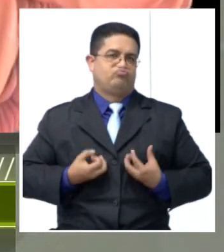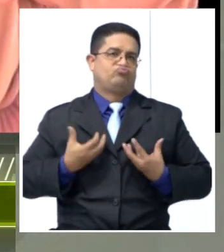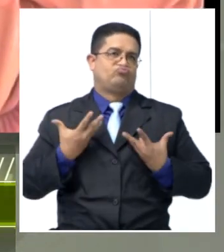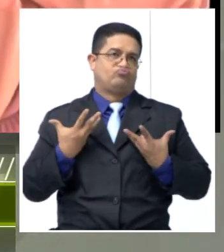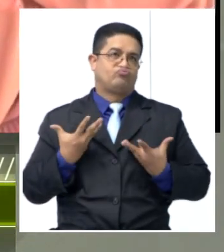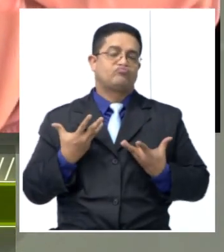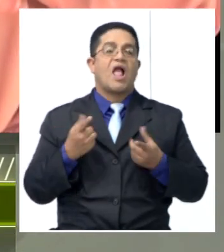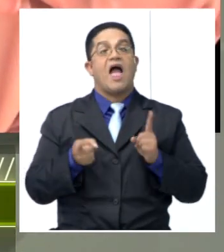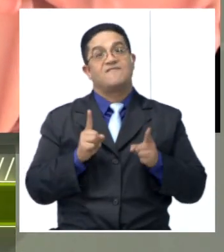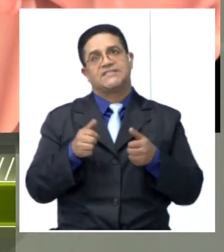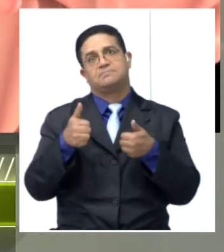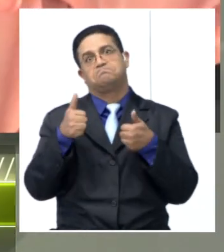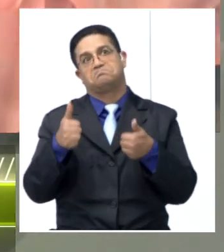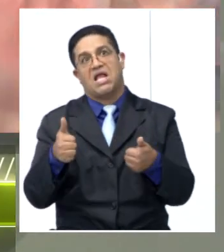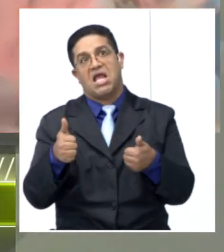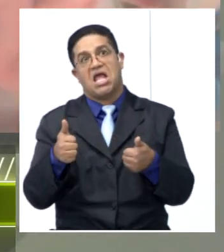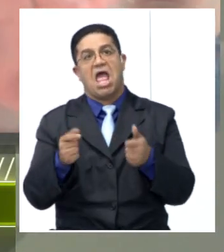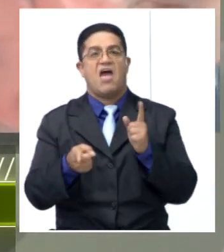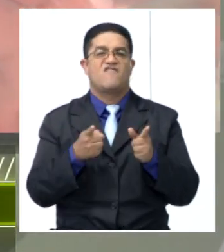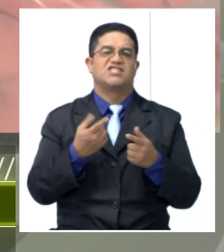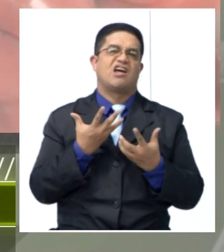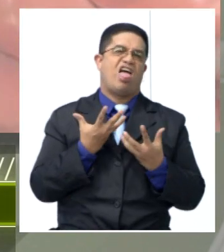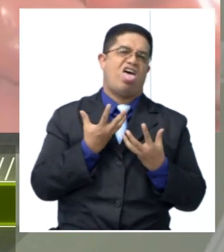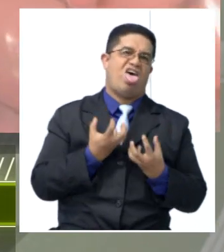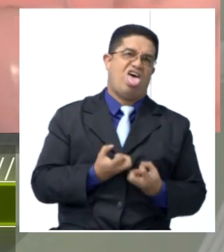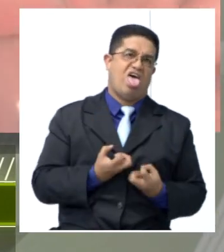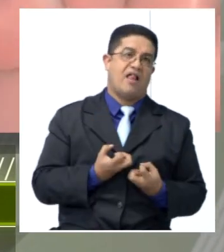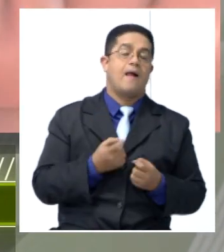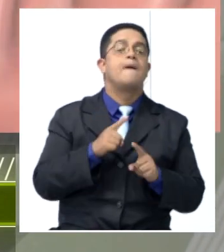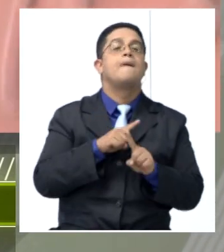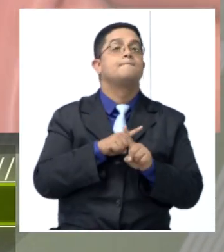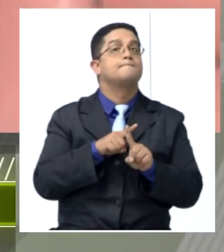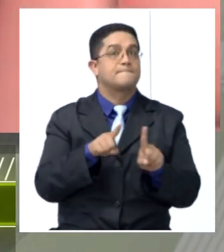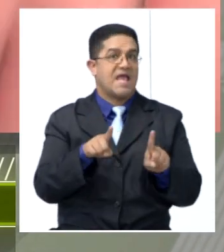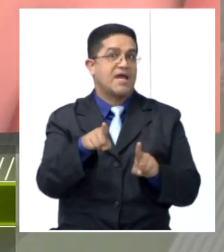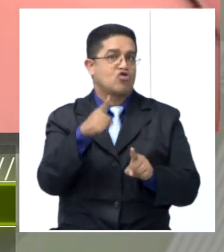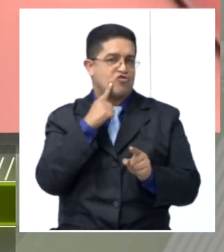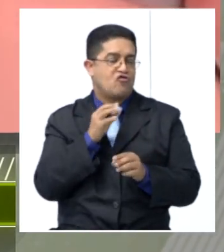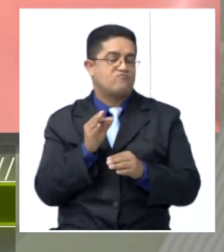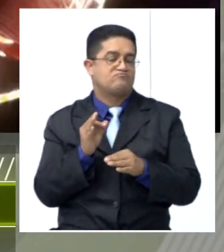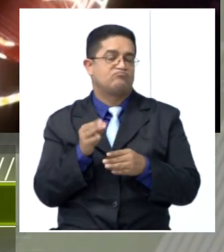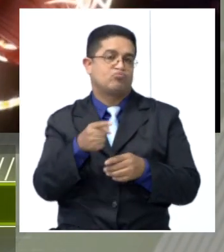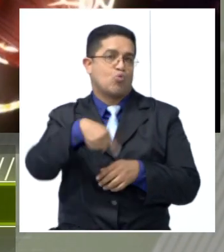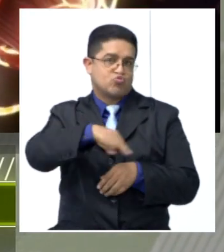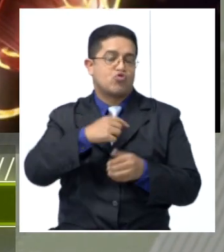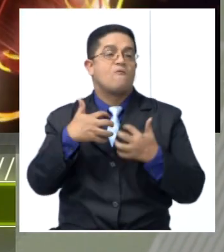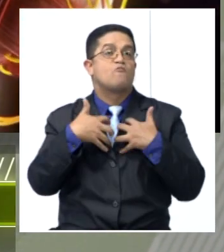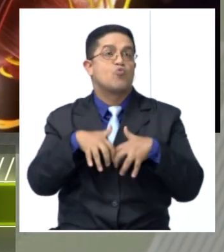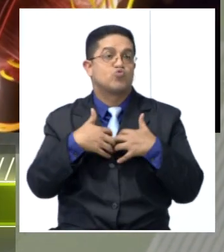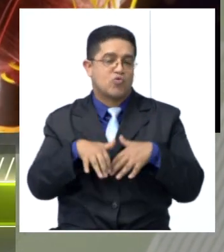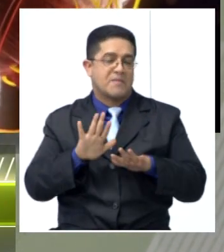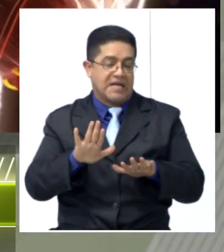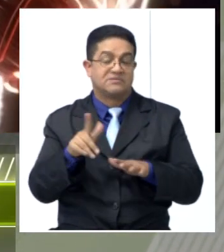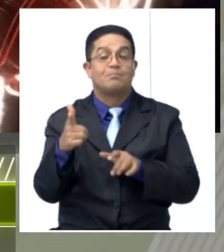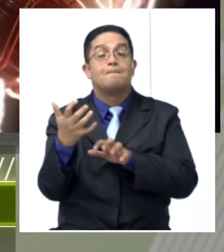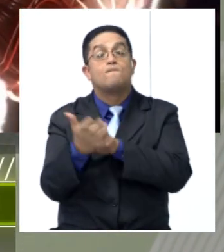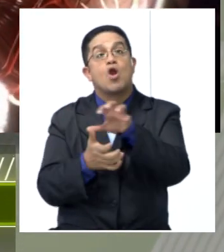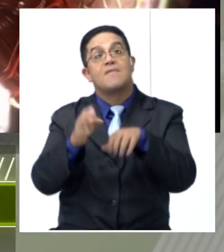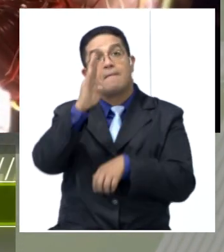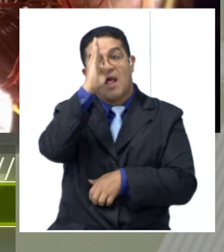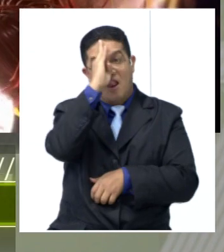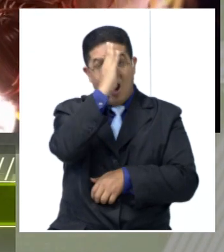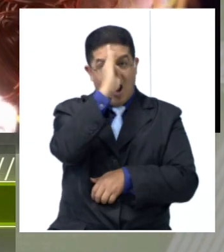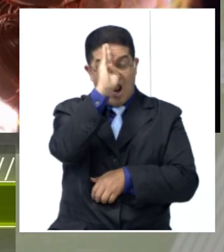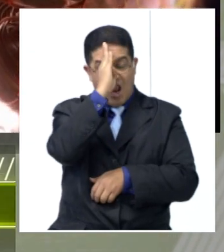poquito mejor, otros días que no nos levantamos tan bien, pero seguimos funcionando, ¿de acuerdo? En el trastorno bipolar, estos límites